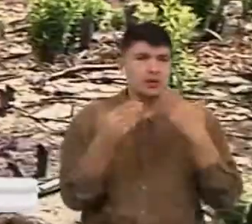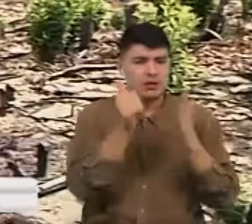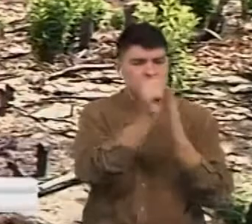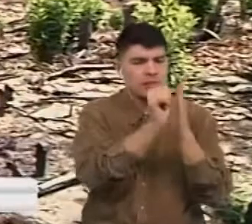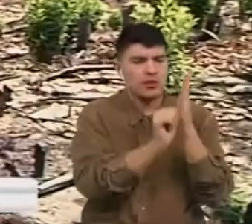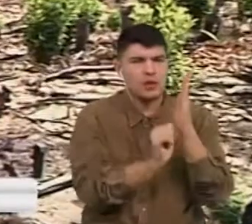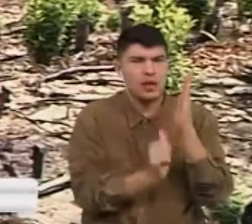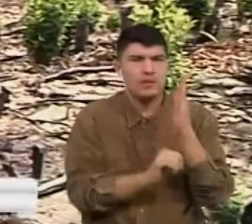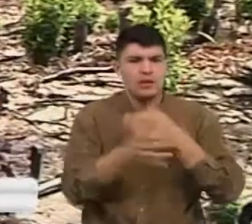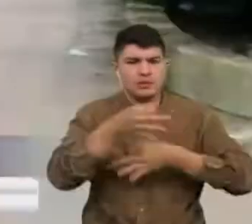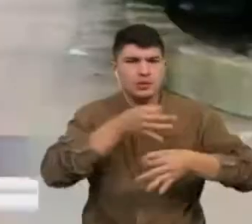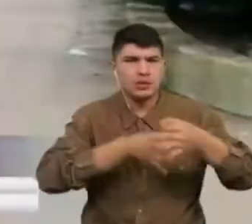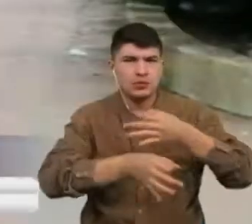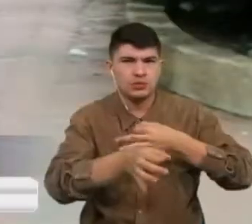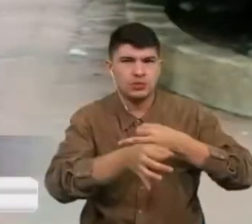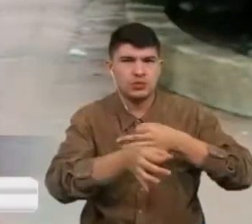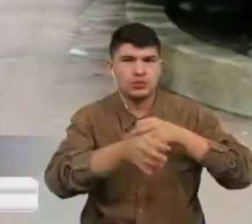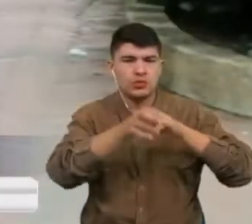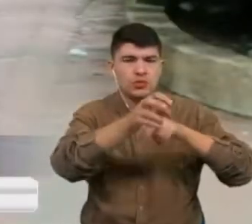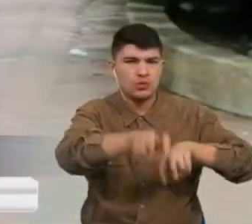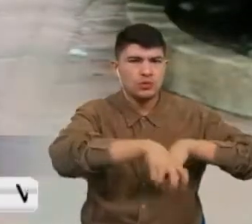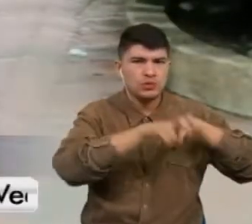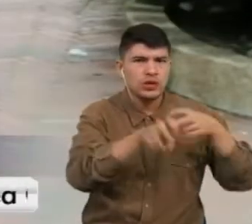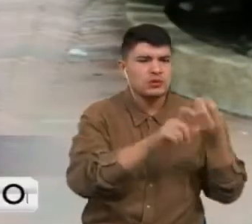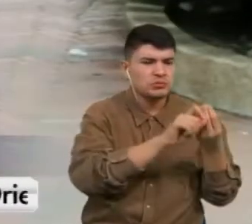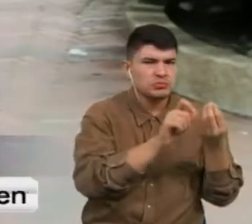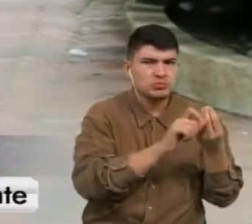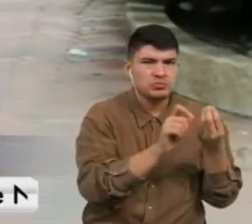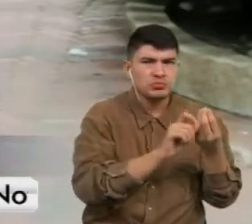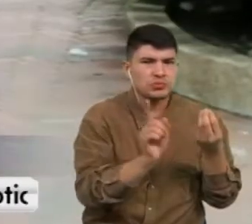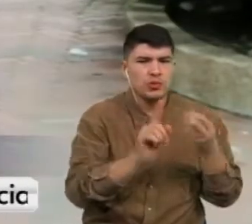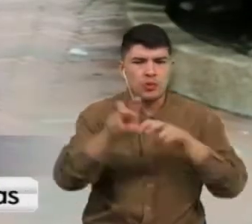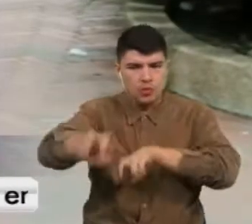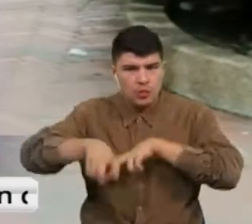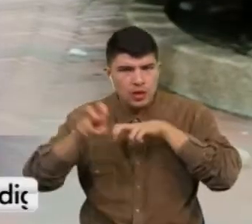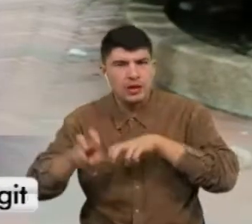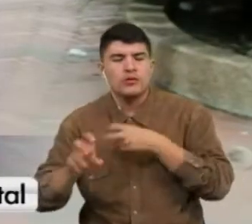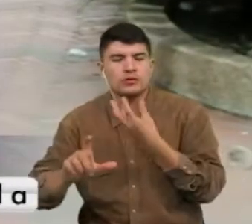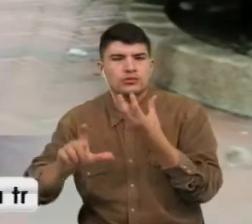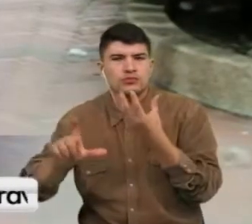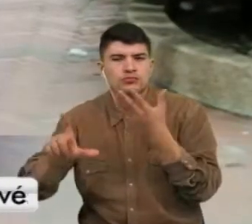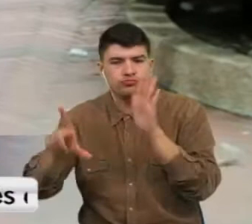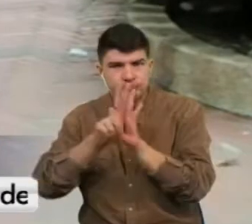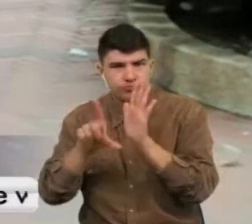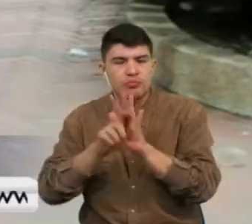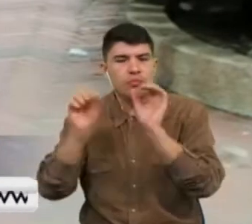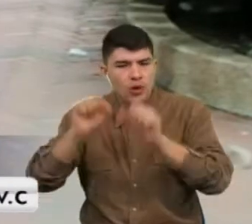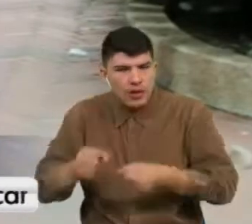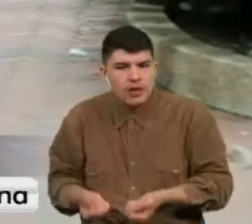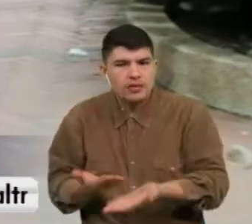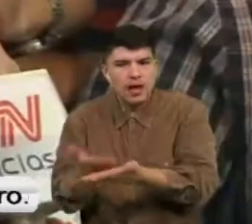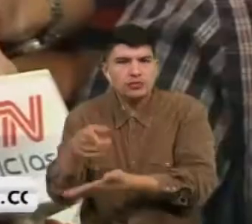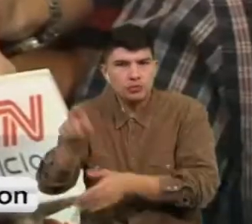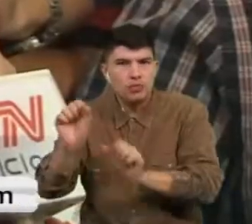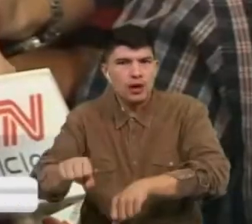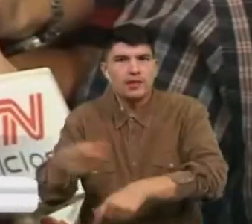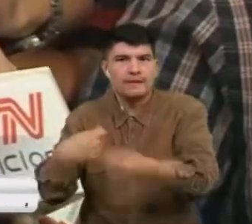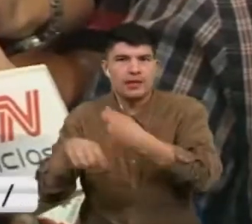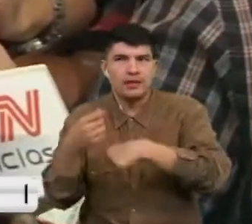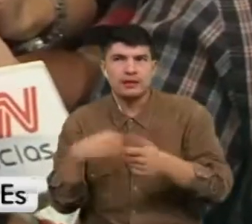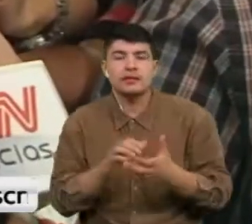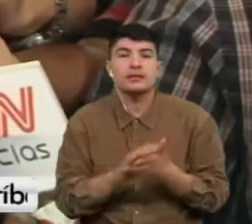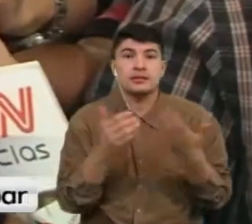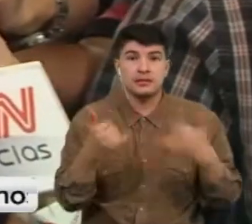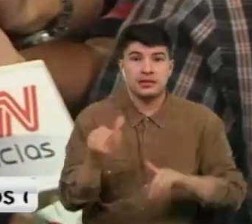de sustitución de cultivos alternativos y obviamente legales y que se dé también garantías para su comercialización. Ya